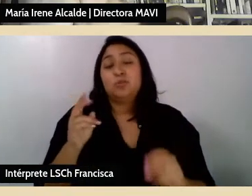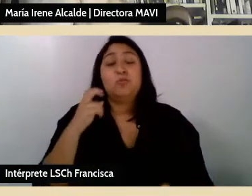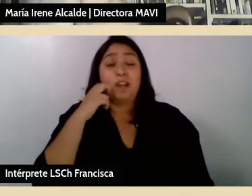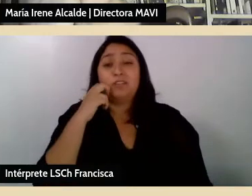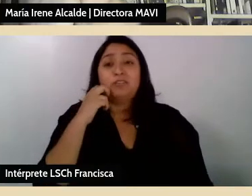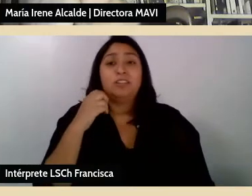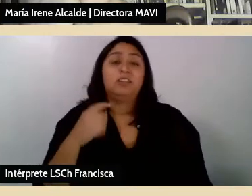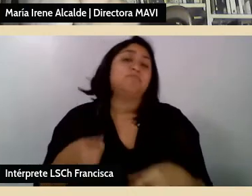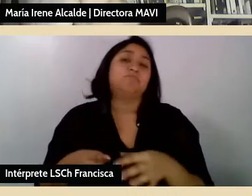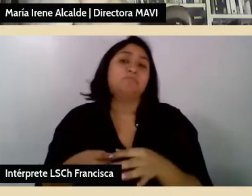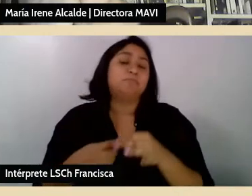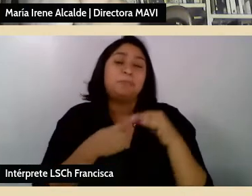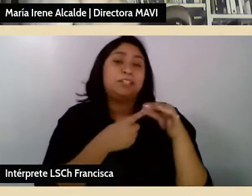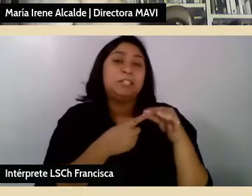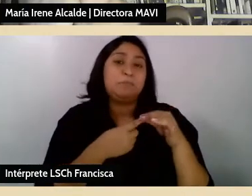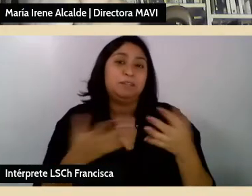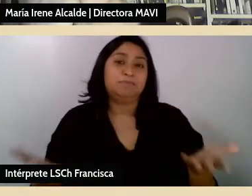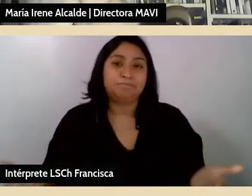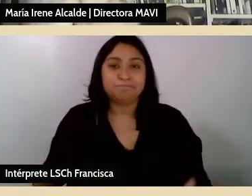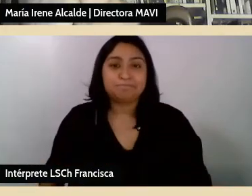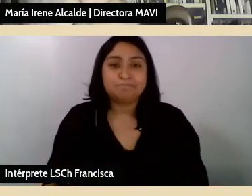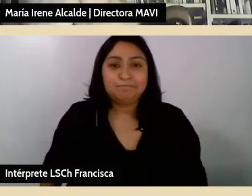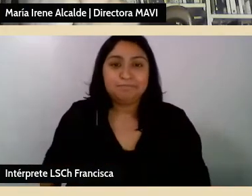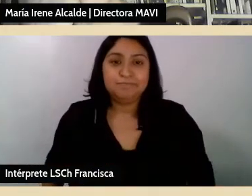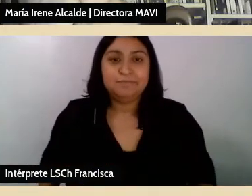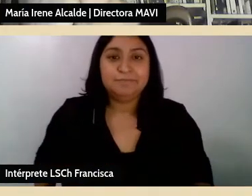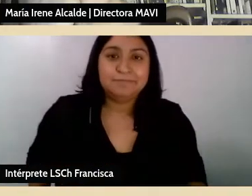un derecho humano y principal.